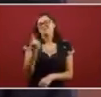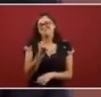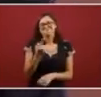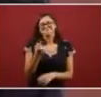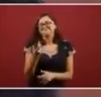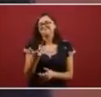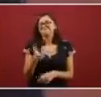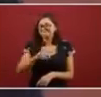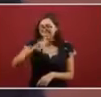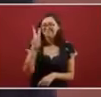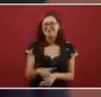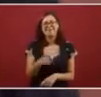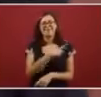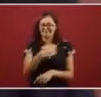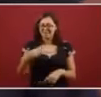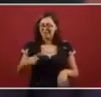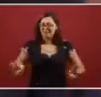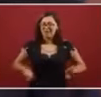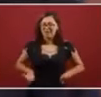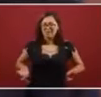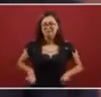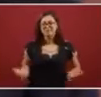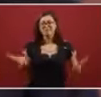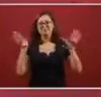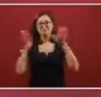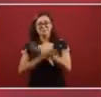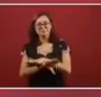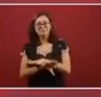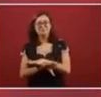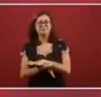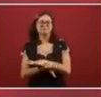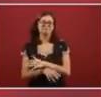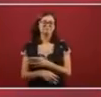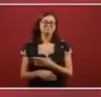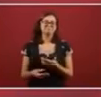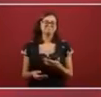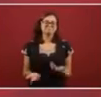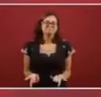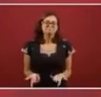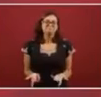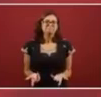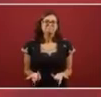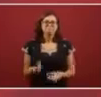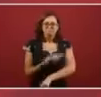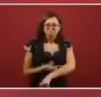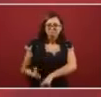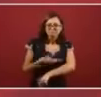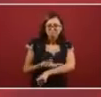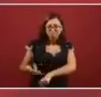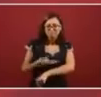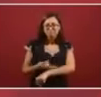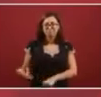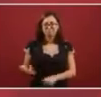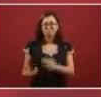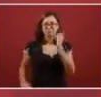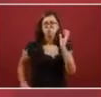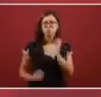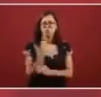se cambie de actitud y se ajuste